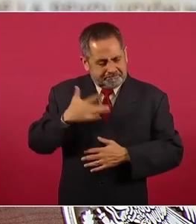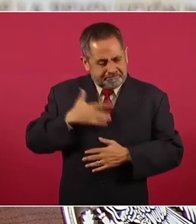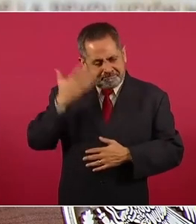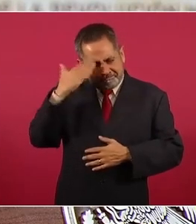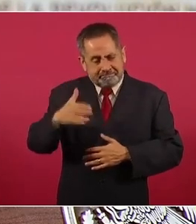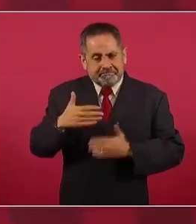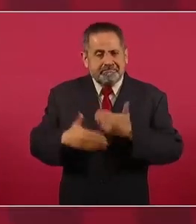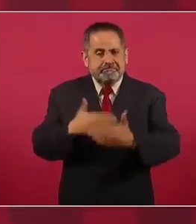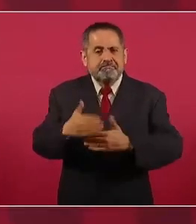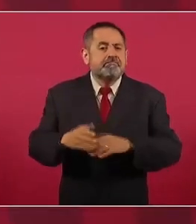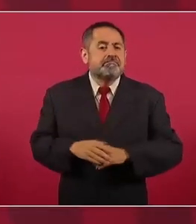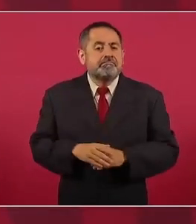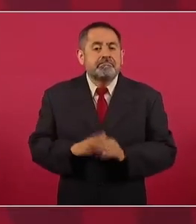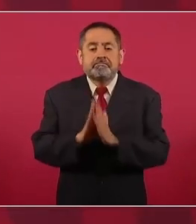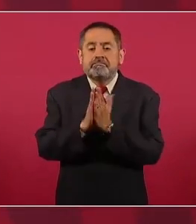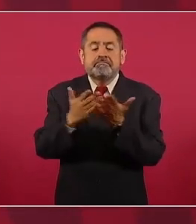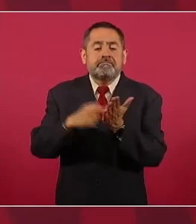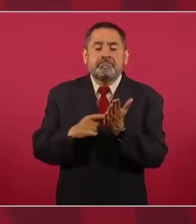El Quijote decía,